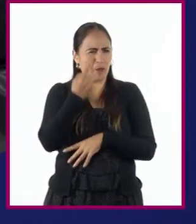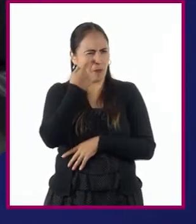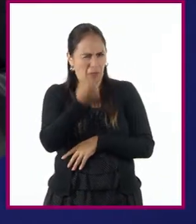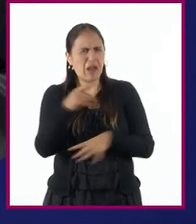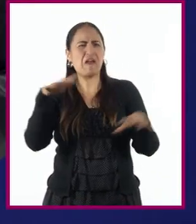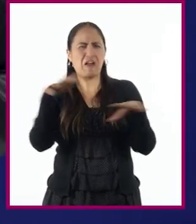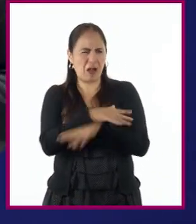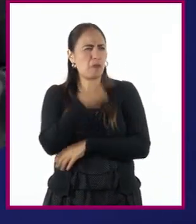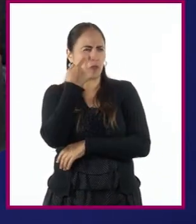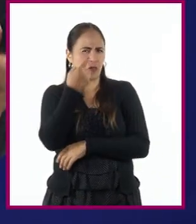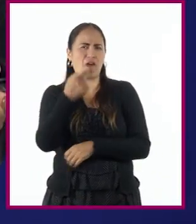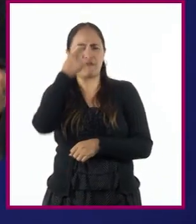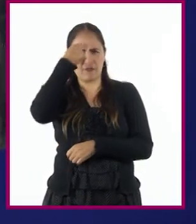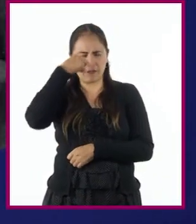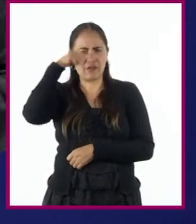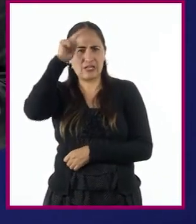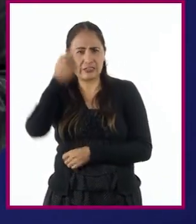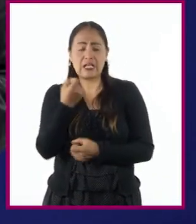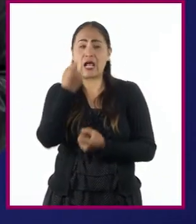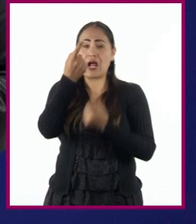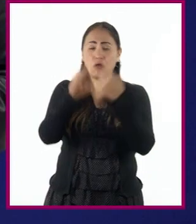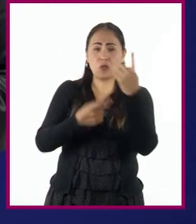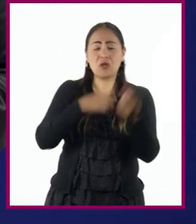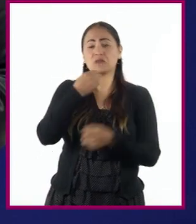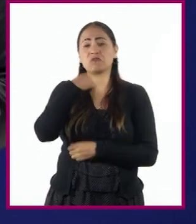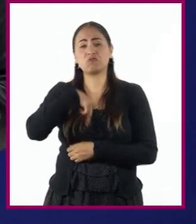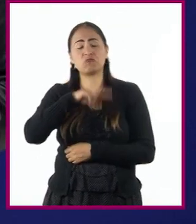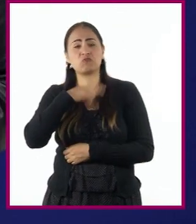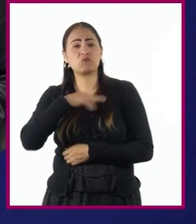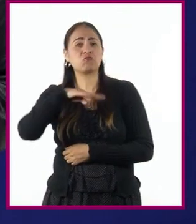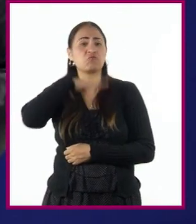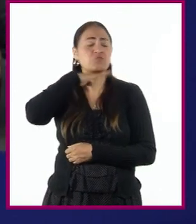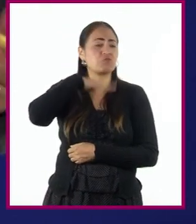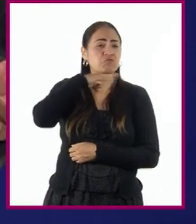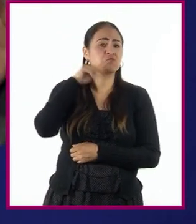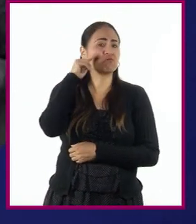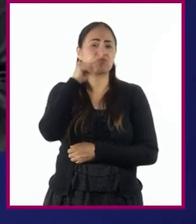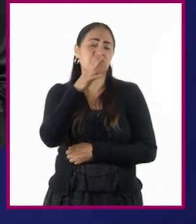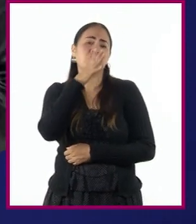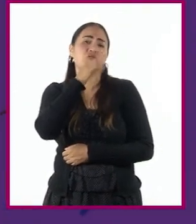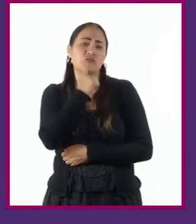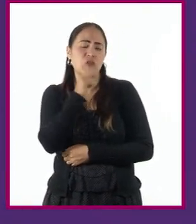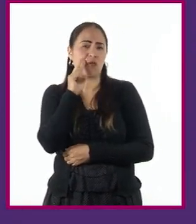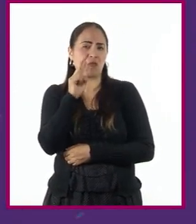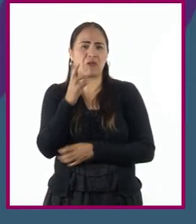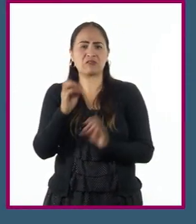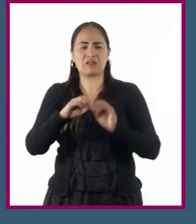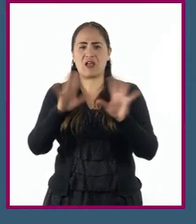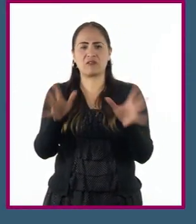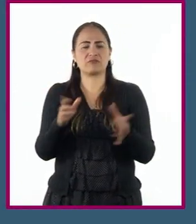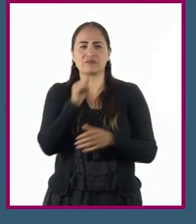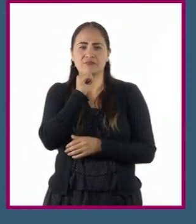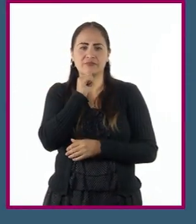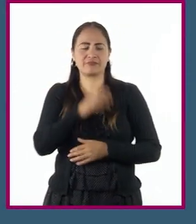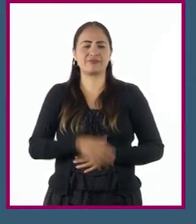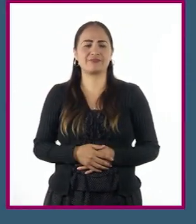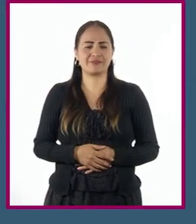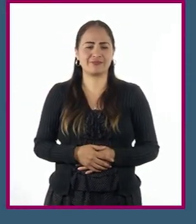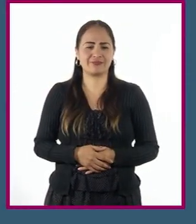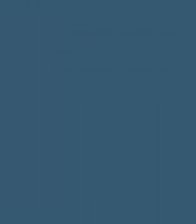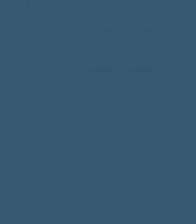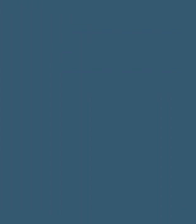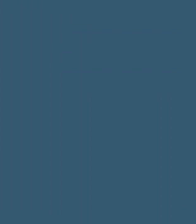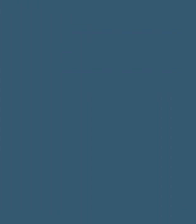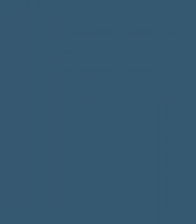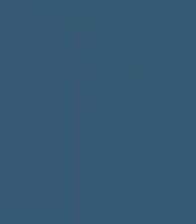en algunas reacciones, existen algunas en las que no es evidente algún tipo de reacción o manifestación. ¿Sabían que cuando